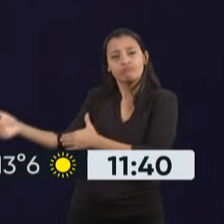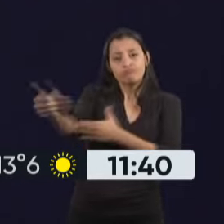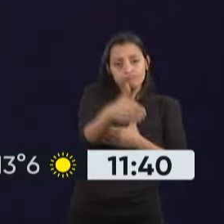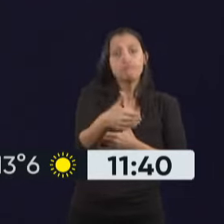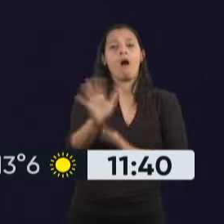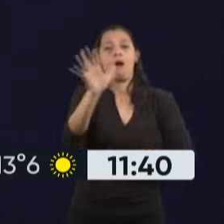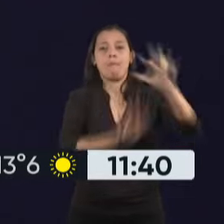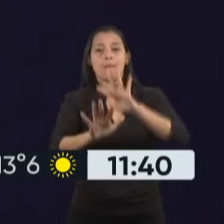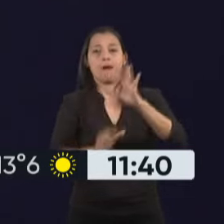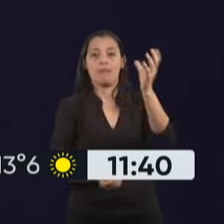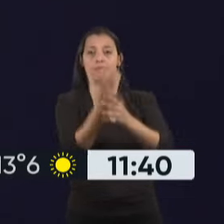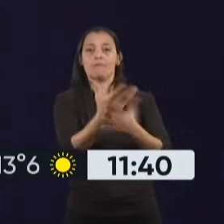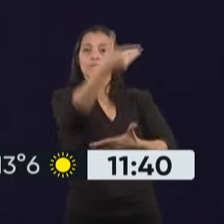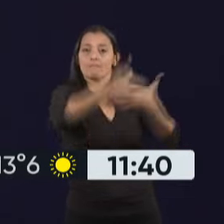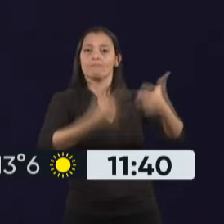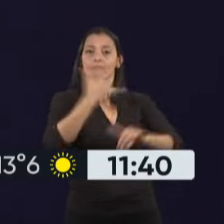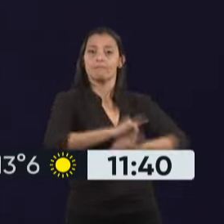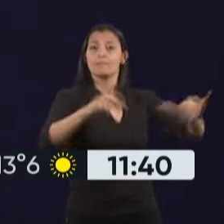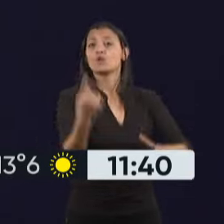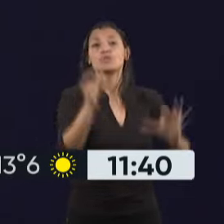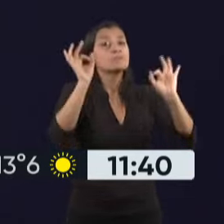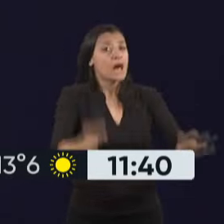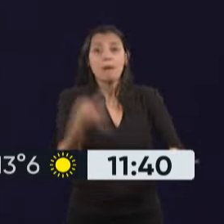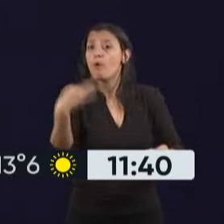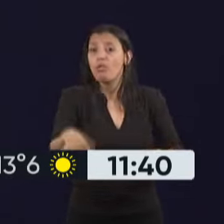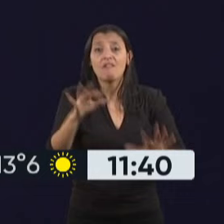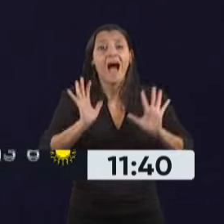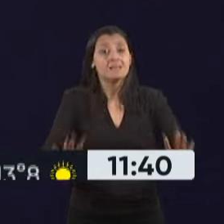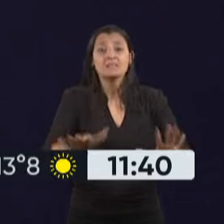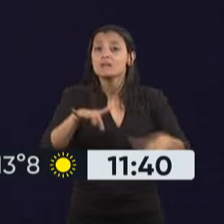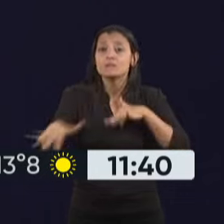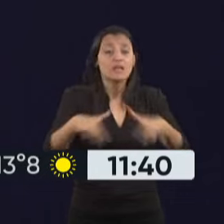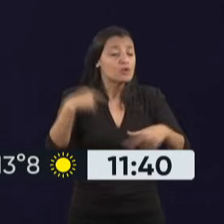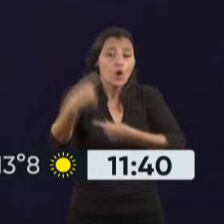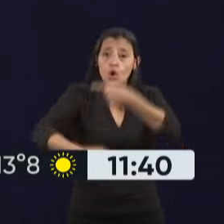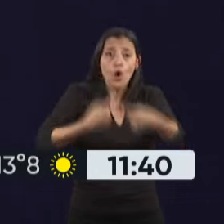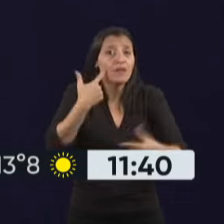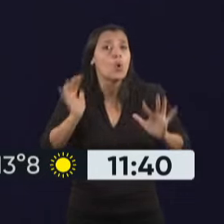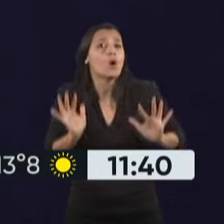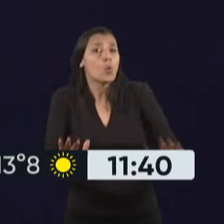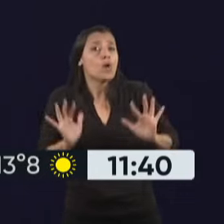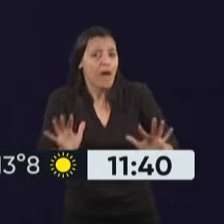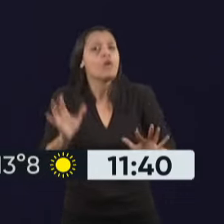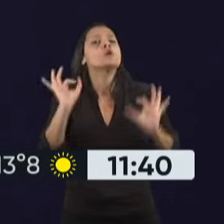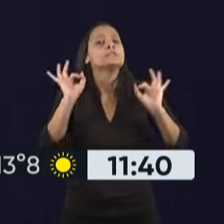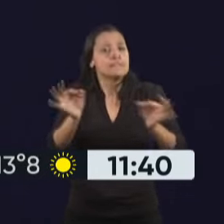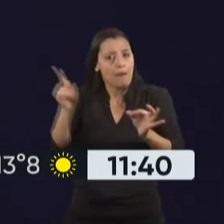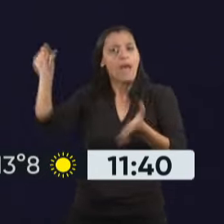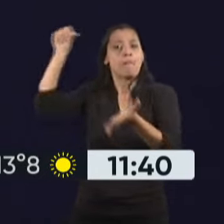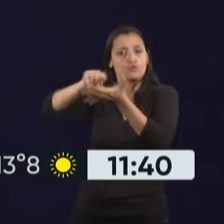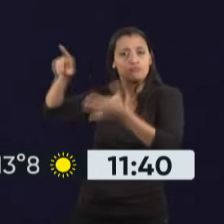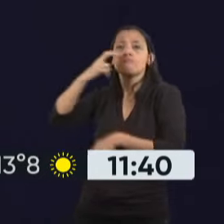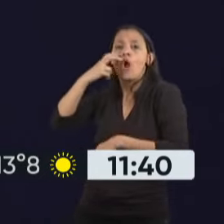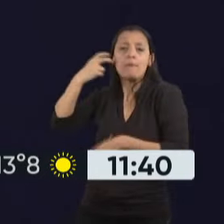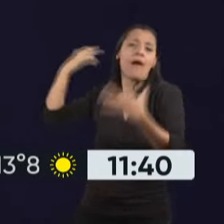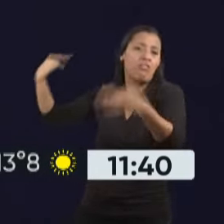gobierno, que hacen que efectivamente entendamos que hay que seguir tomando cautela. Sabemos de la delicada situación institucional, entendemos de la